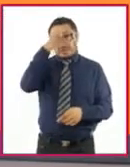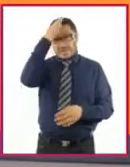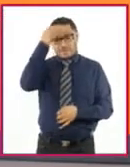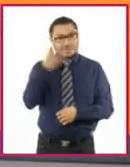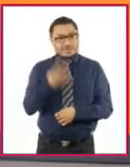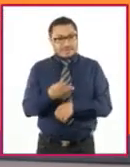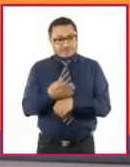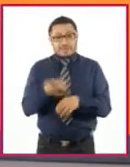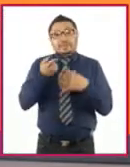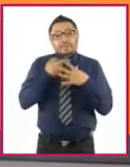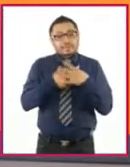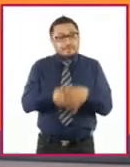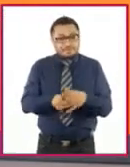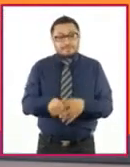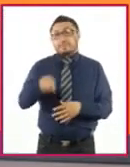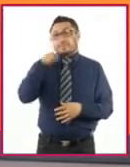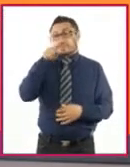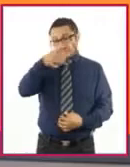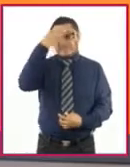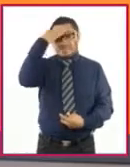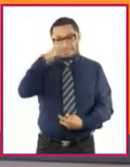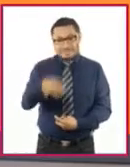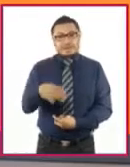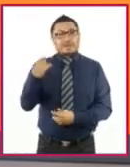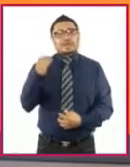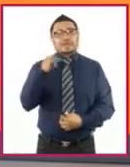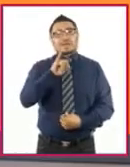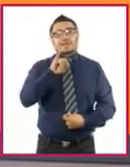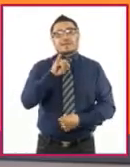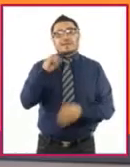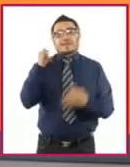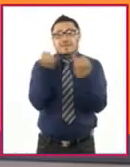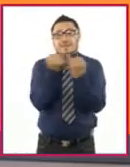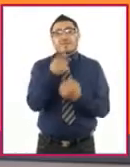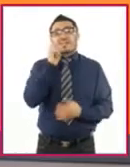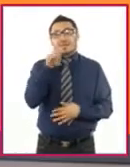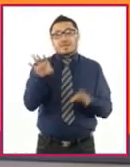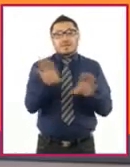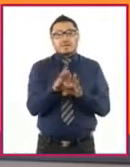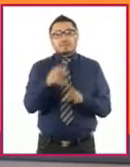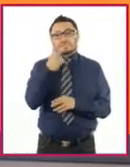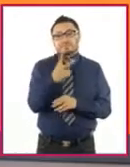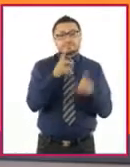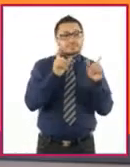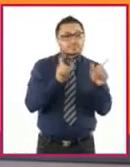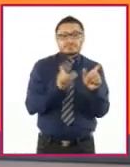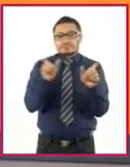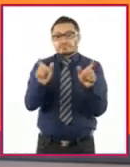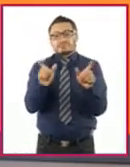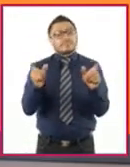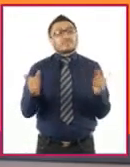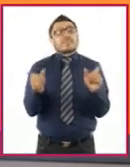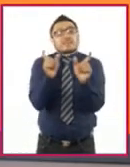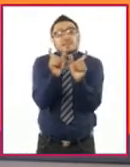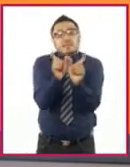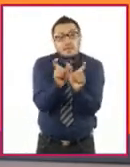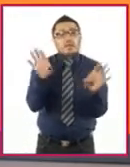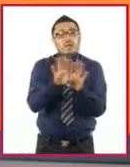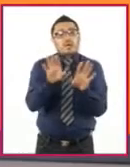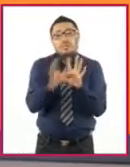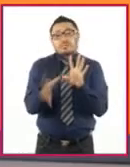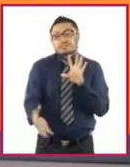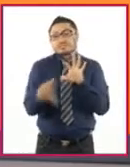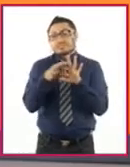siguiente. Ya saben que una igualdad es la equivalencia entre dos expresiones relacionadas a través del